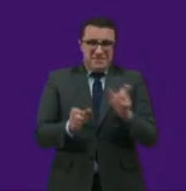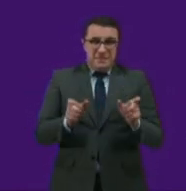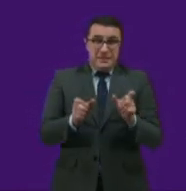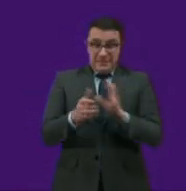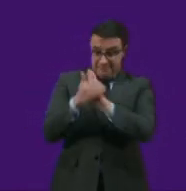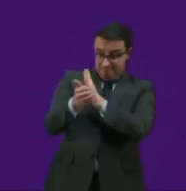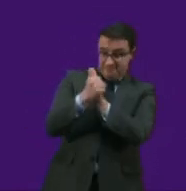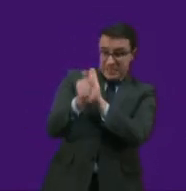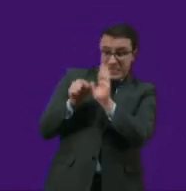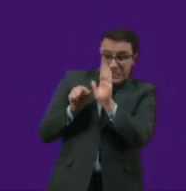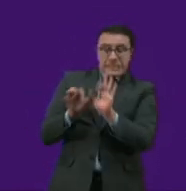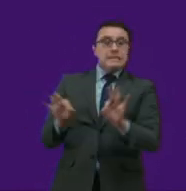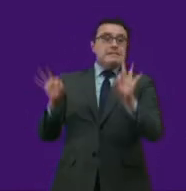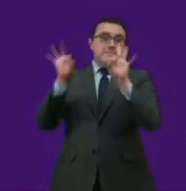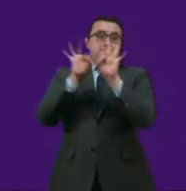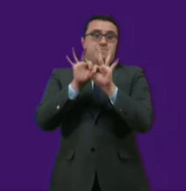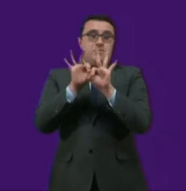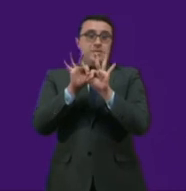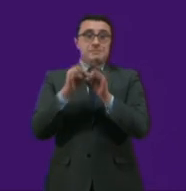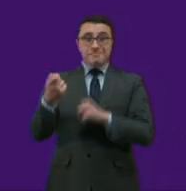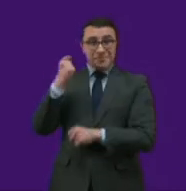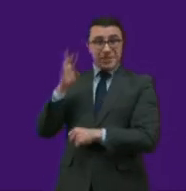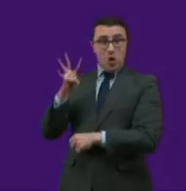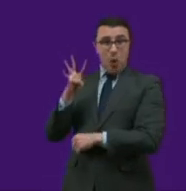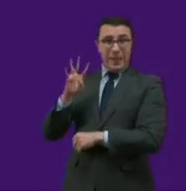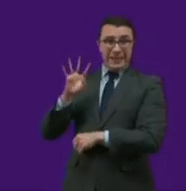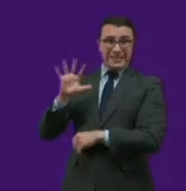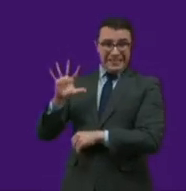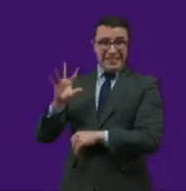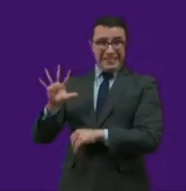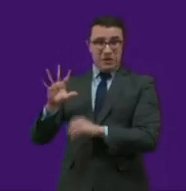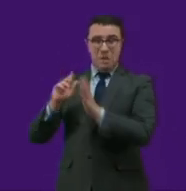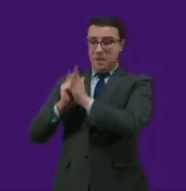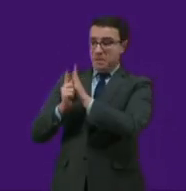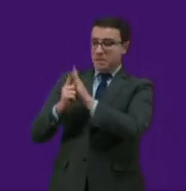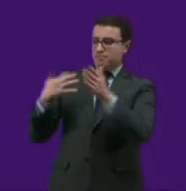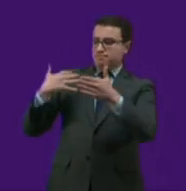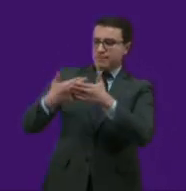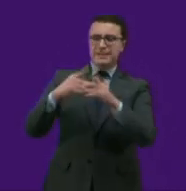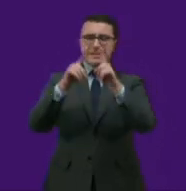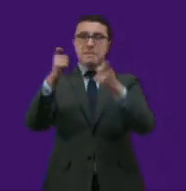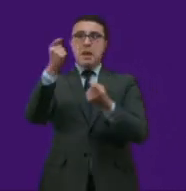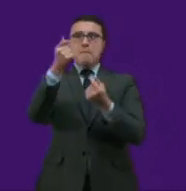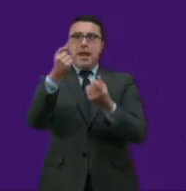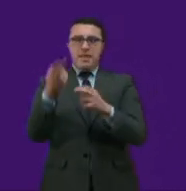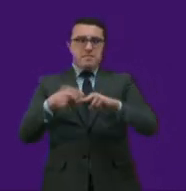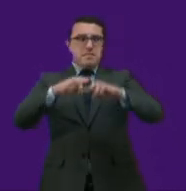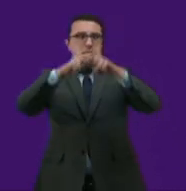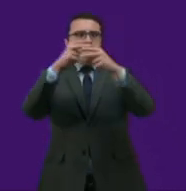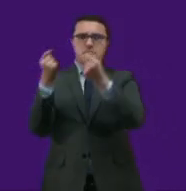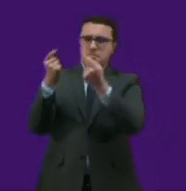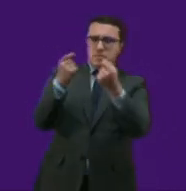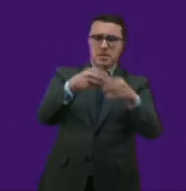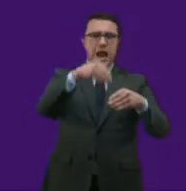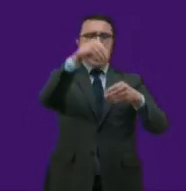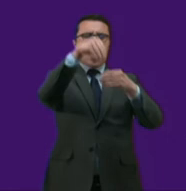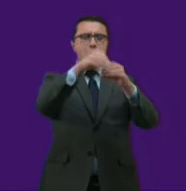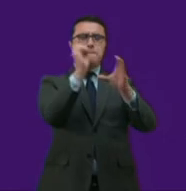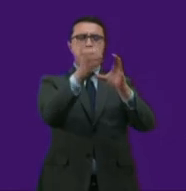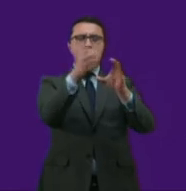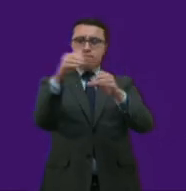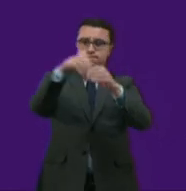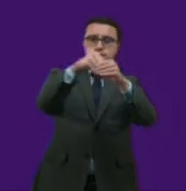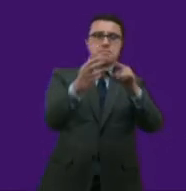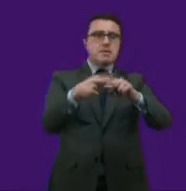fundamental. Así como hemos hablado por los últimos 45 minutos sobre capital, cómo levanto dinero, cómo meto más dinero a mi cuenta bancaria, hay